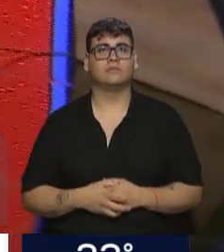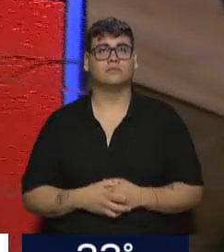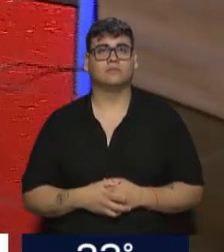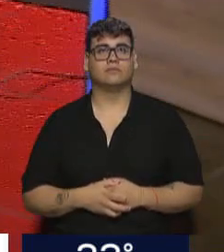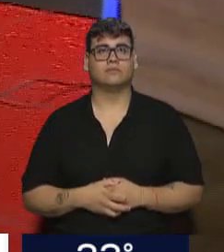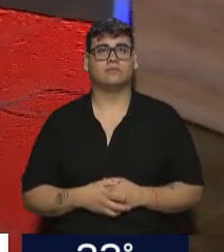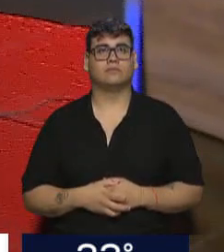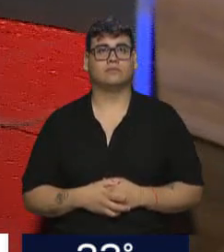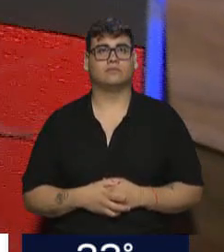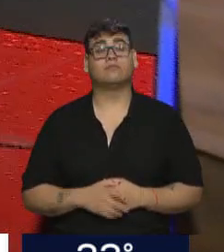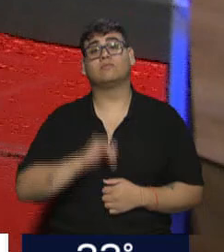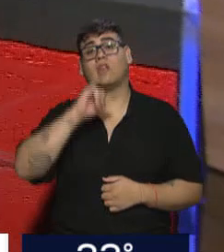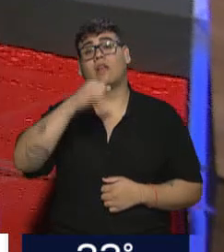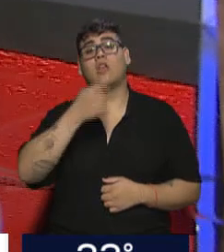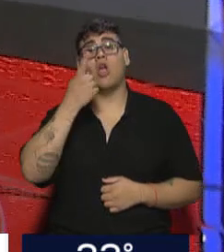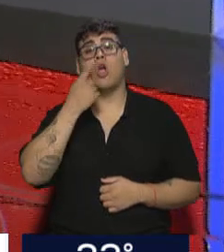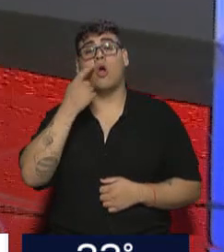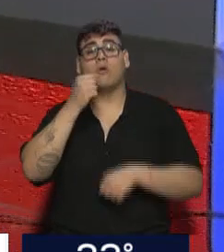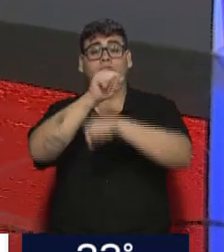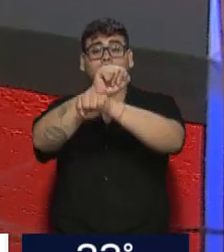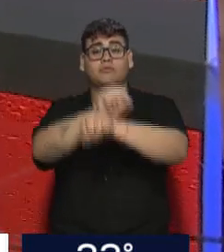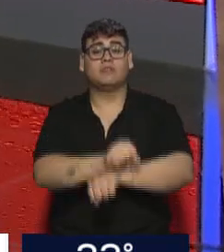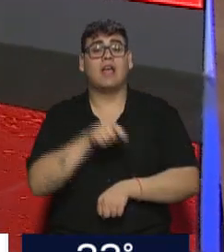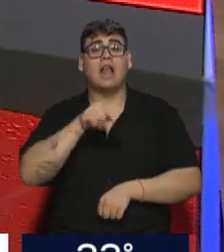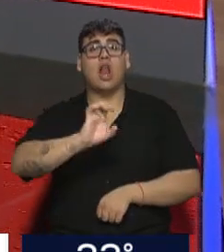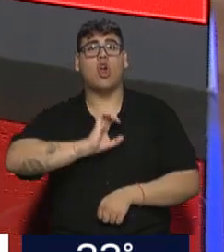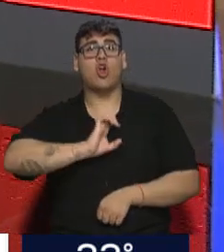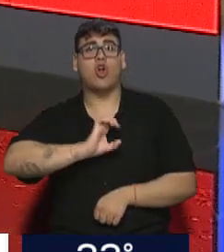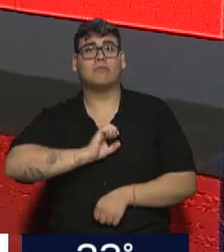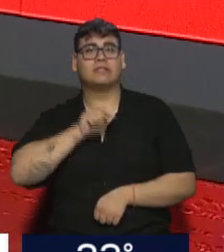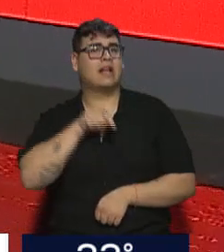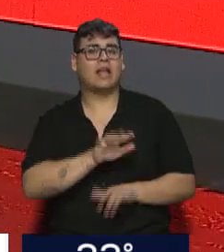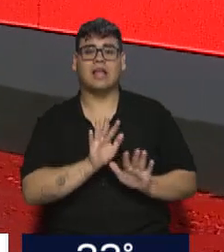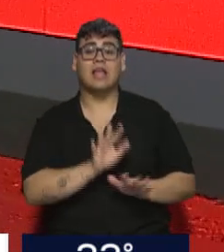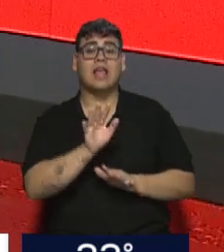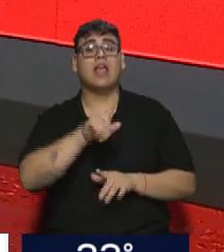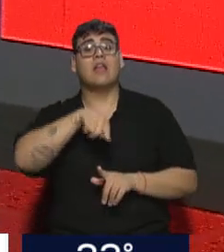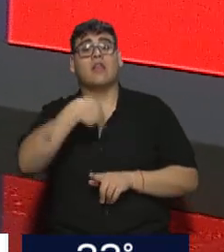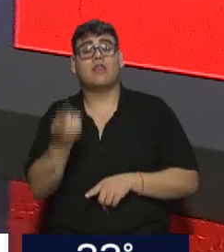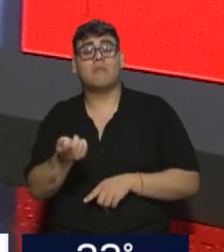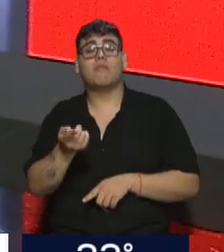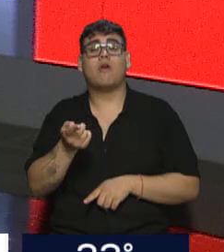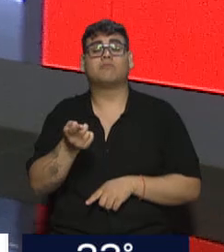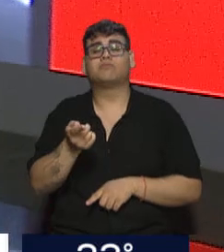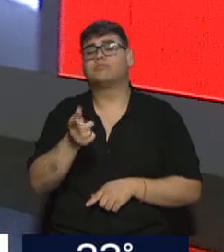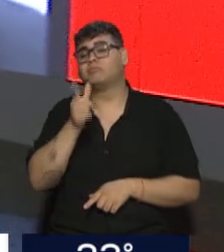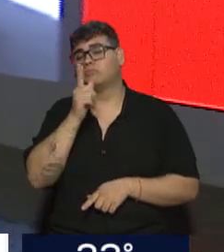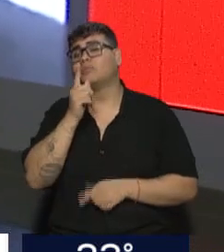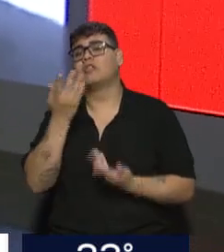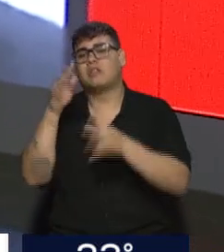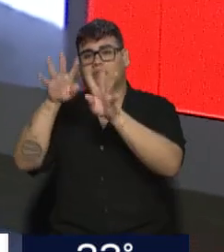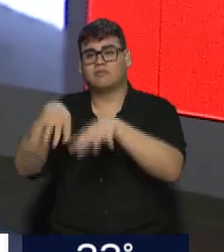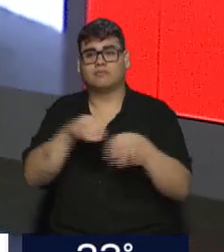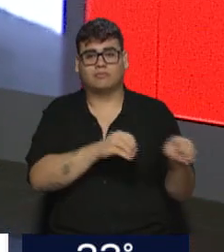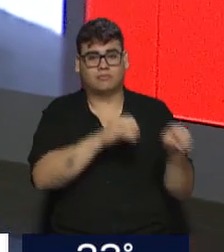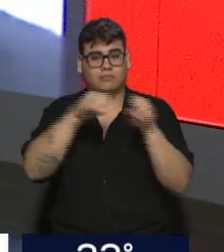bueno está detenido permanece en la comisaría y va a ser trasladado en las próximas horas algún establecimiento penitenciario